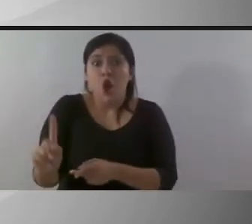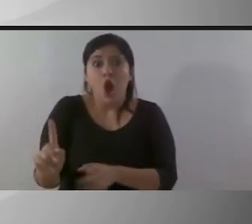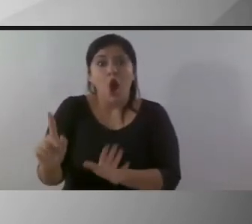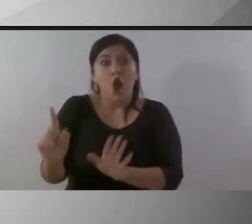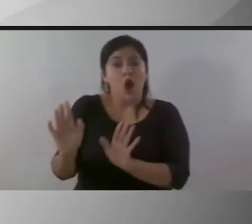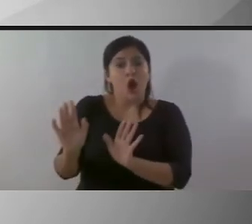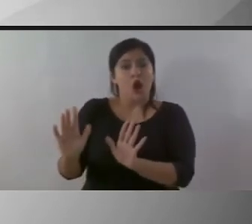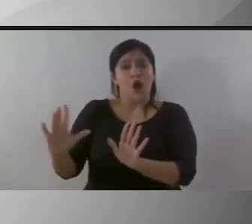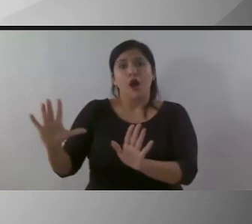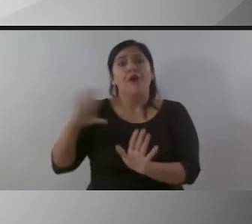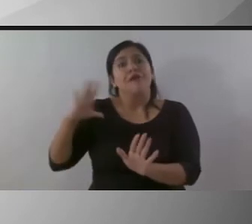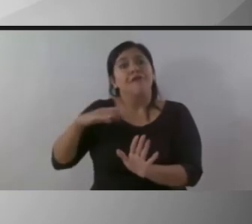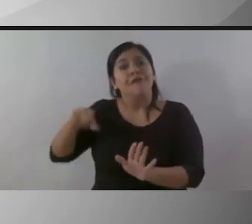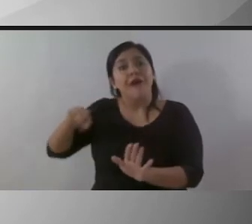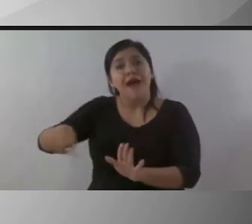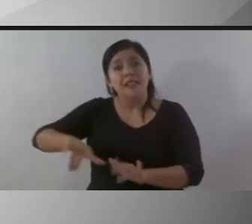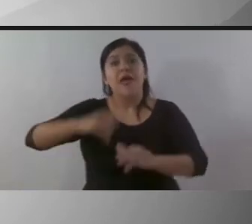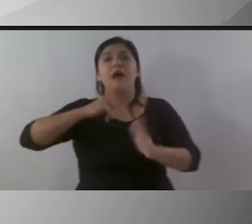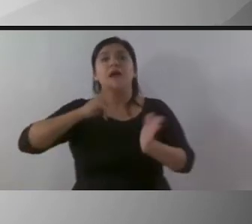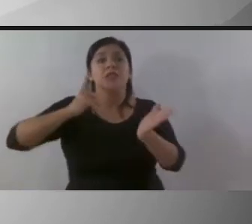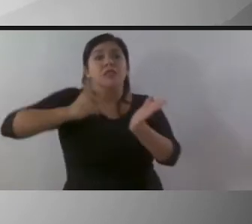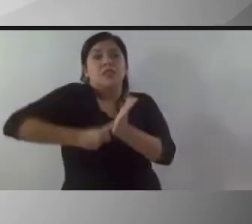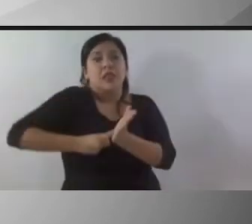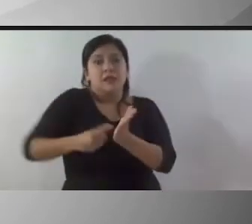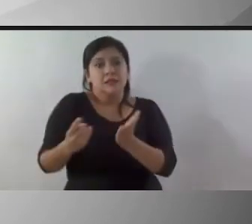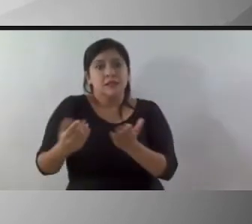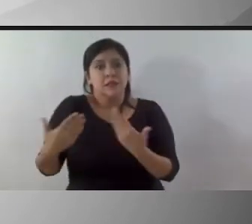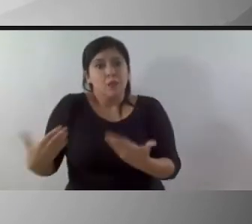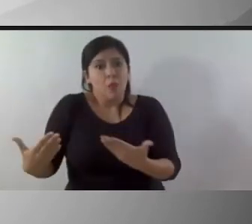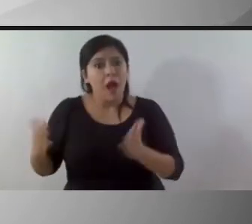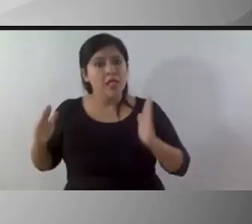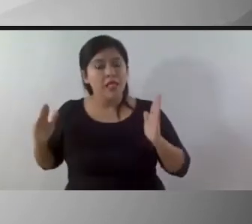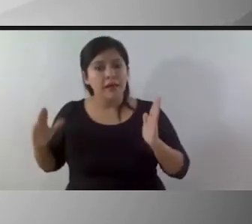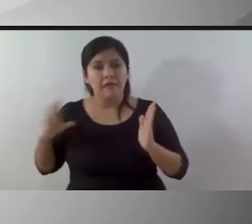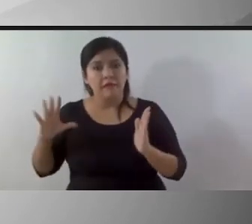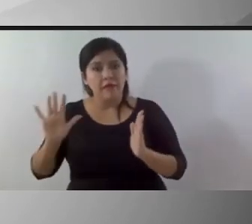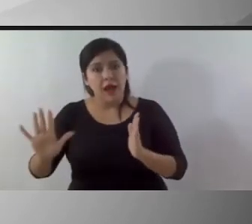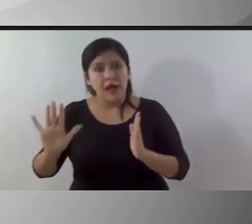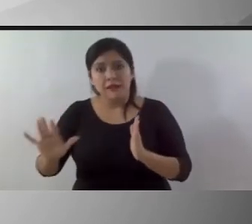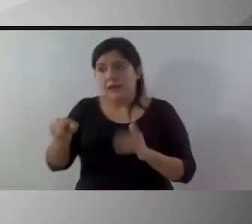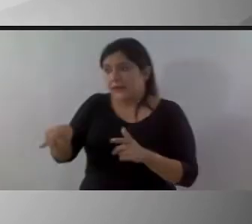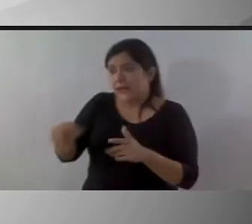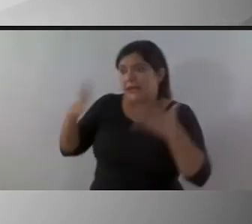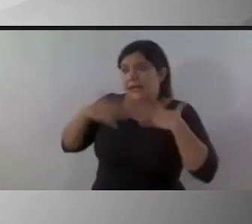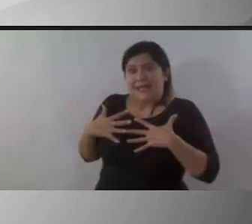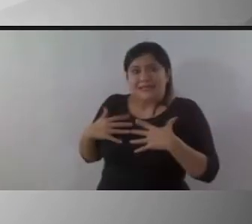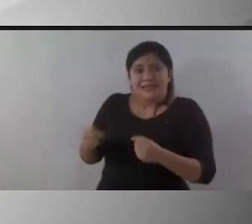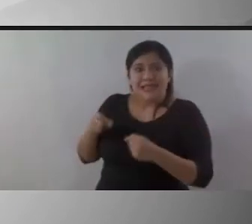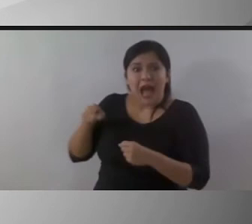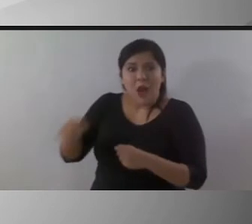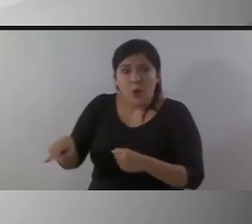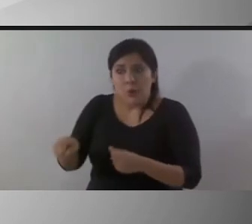para normalizar ese cuerpo, algo que produce daños irreversibles que afectan la salud